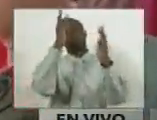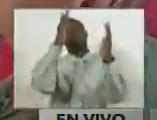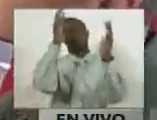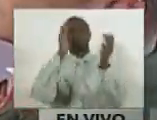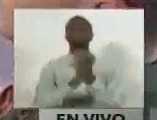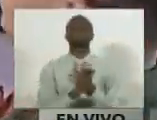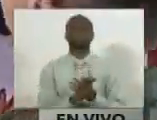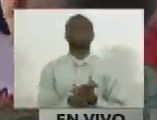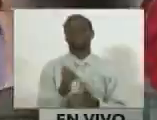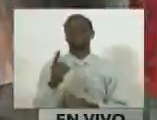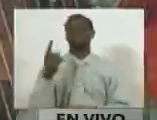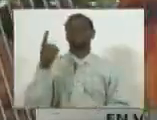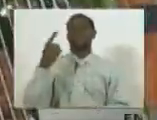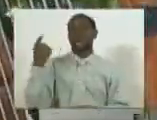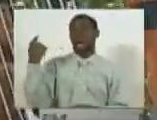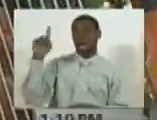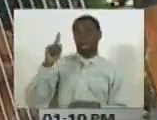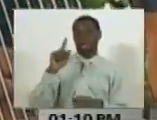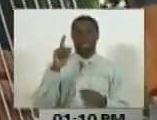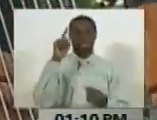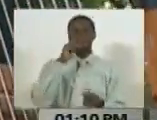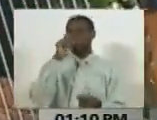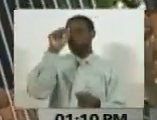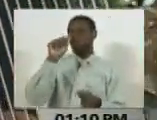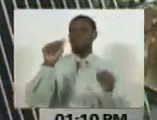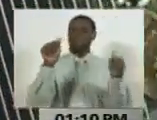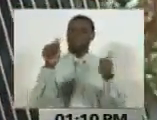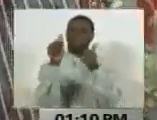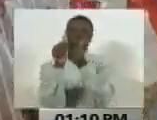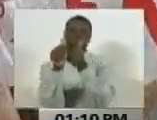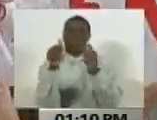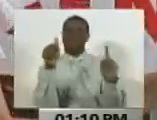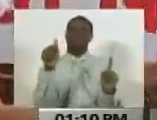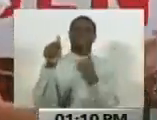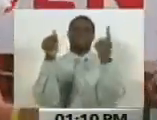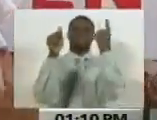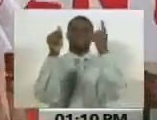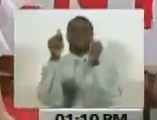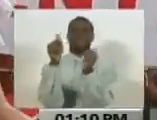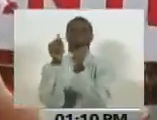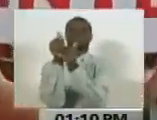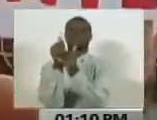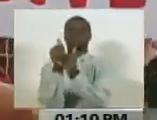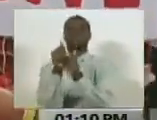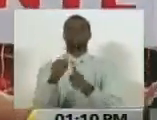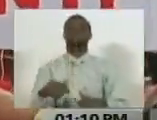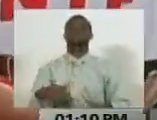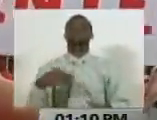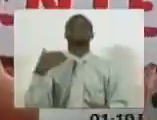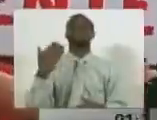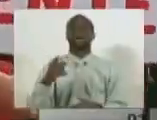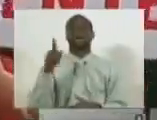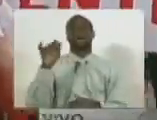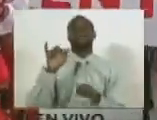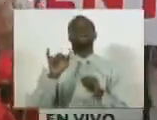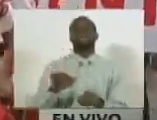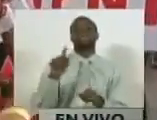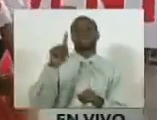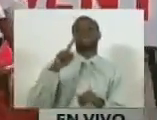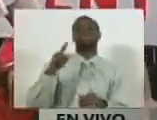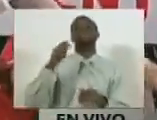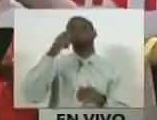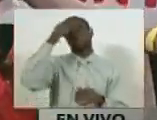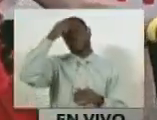acompañado de la primera combatiente Cilia Flores, también el vicepresidente ejecutivo Tarek El